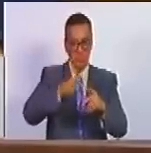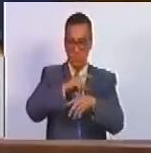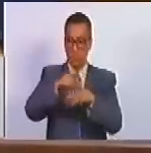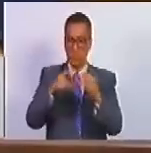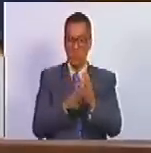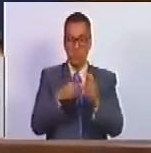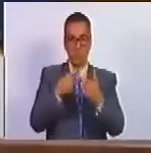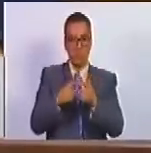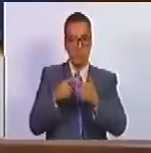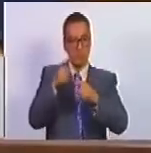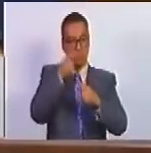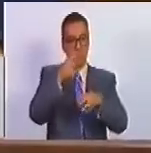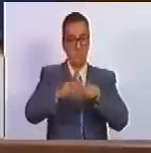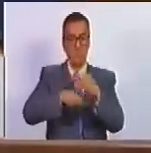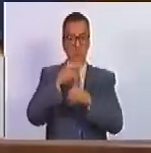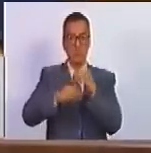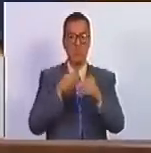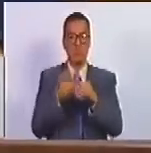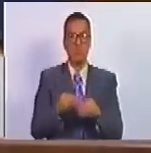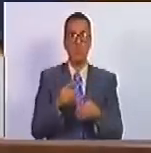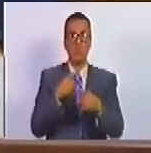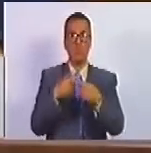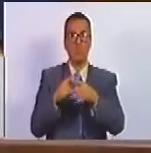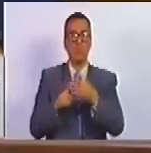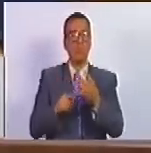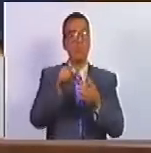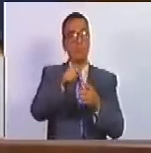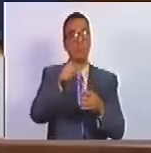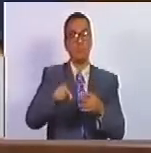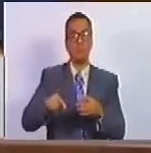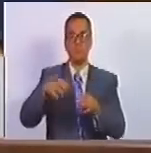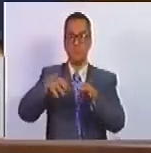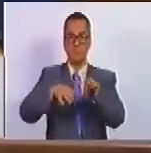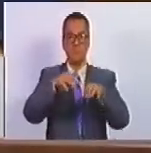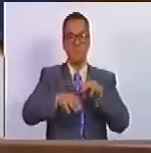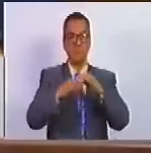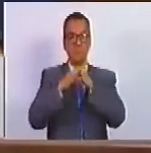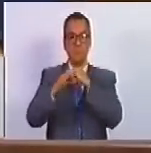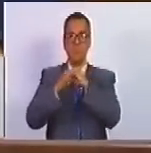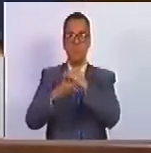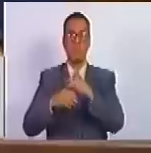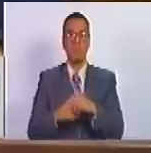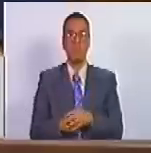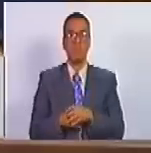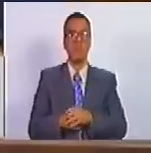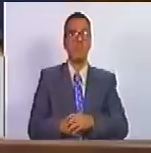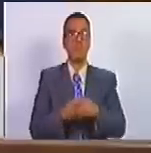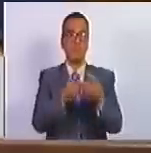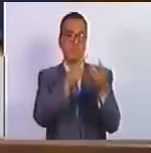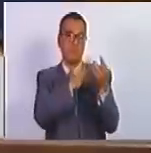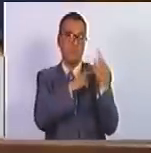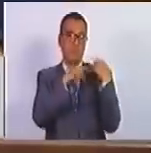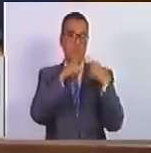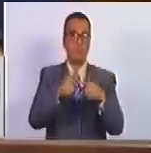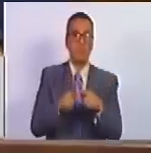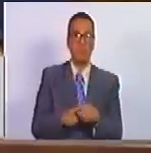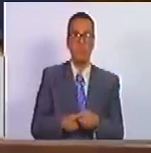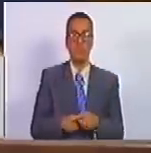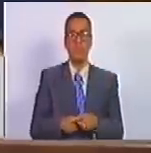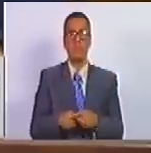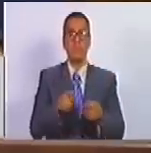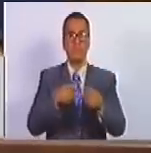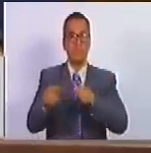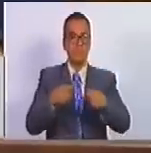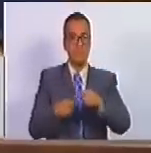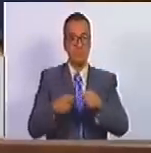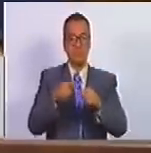las inspecciones realizadas por las distintas dependencias estatales y municipales encargadas del catastro, de la gestión